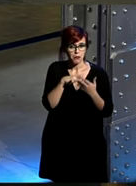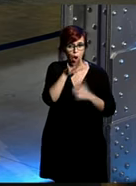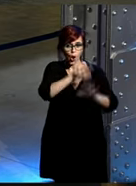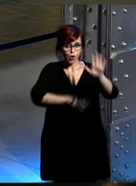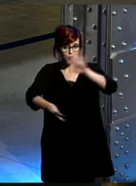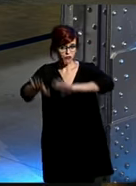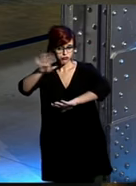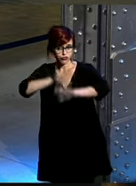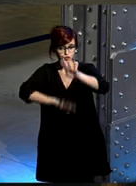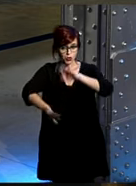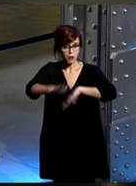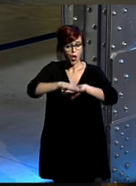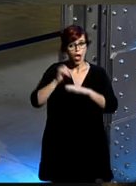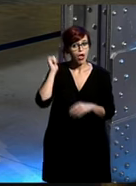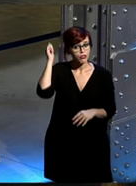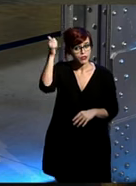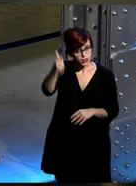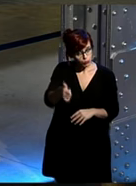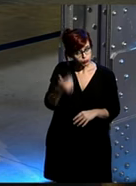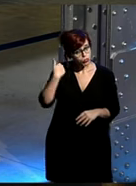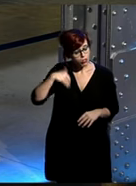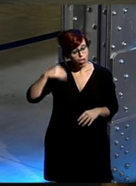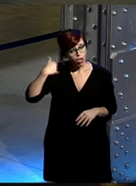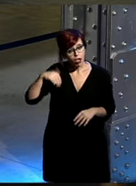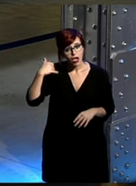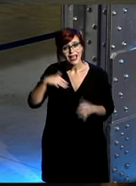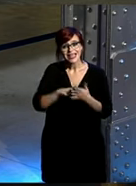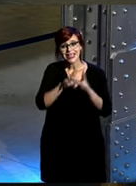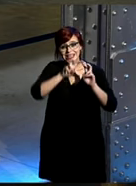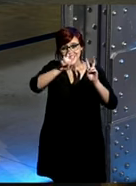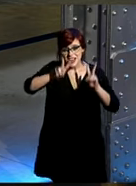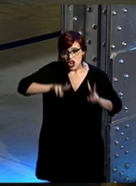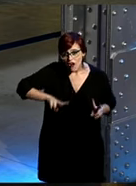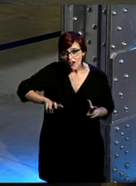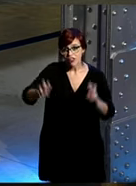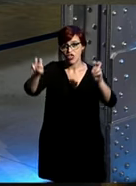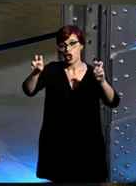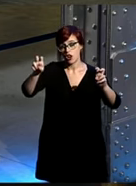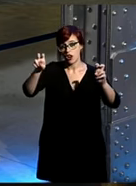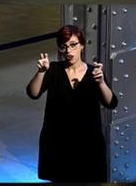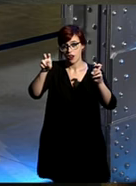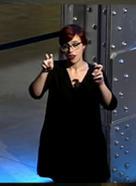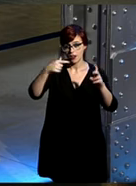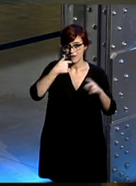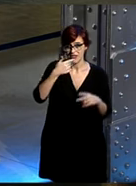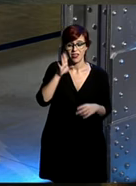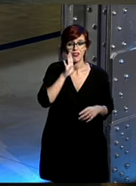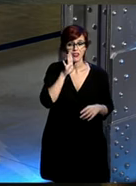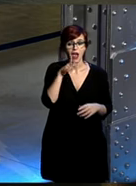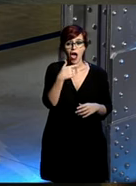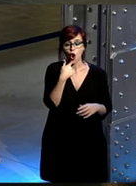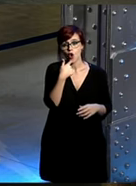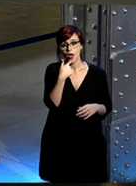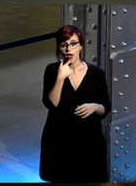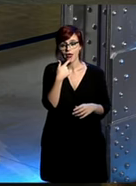confuso, dado que desde hace tiempo asistimos ya a innovaciones, a lo que ahora comentáis como